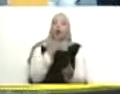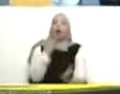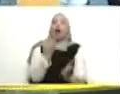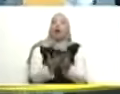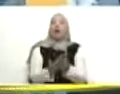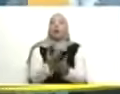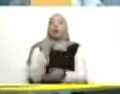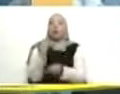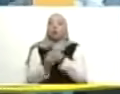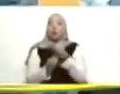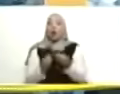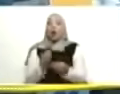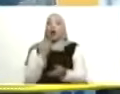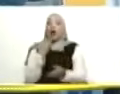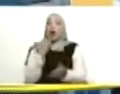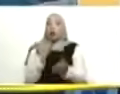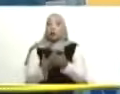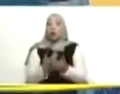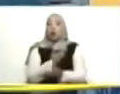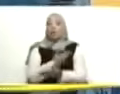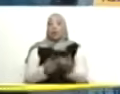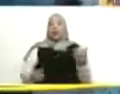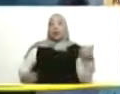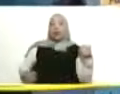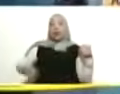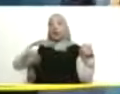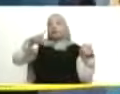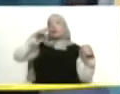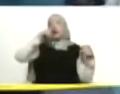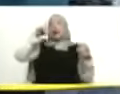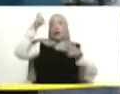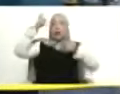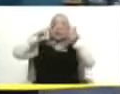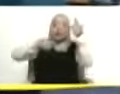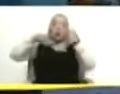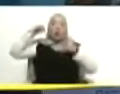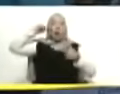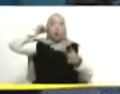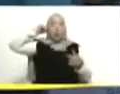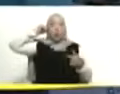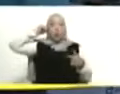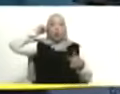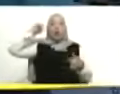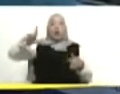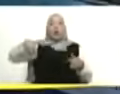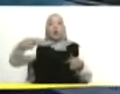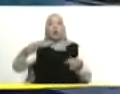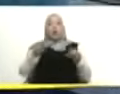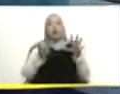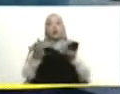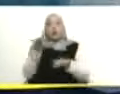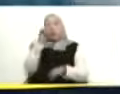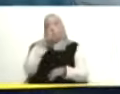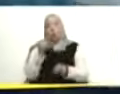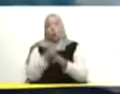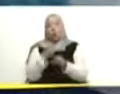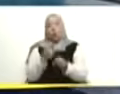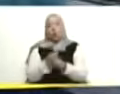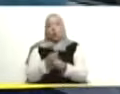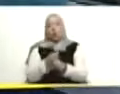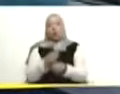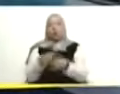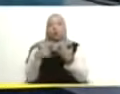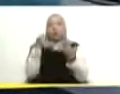presidente, que gracias al presidente Chávez y a su gestión, una mujer está, después de 66 años, presidenta de una empresa